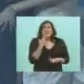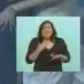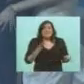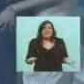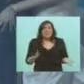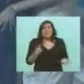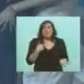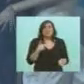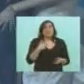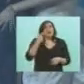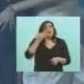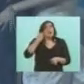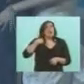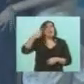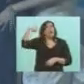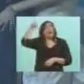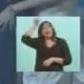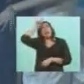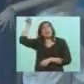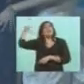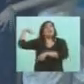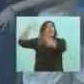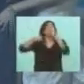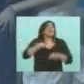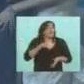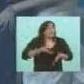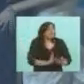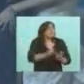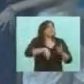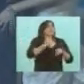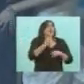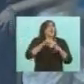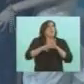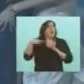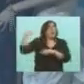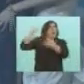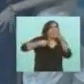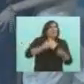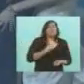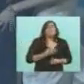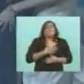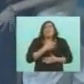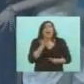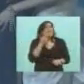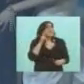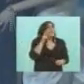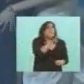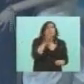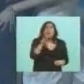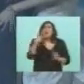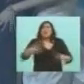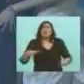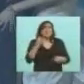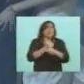debo tener, ser la reencarnación de algún gran arquitecto egipcio porque me encanta ver, yo tengo pasión por ver las cosas, por